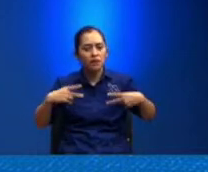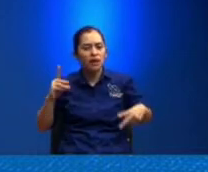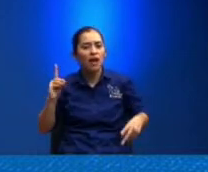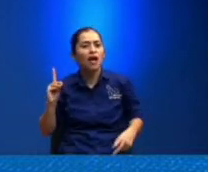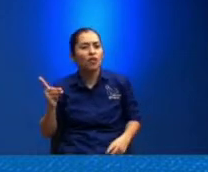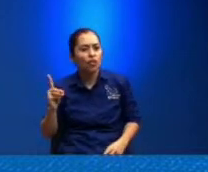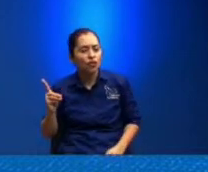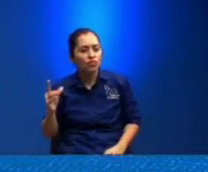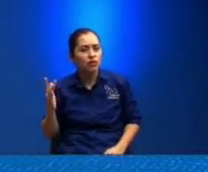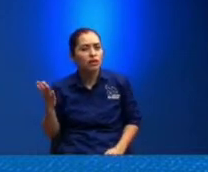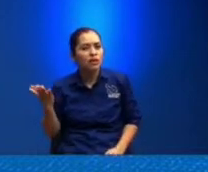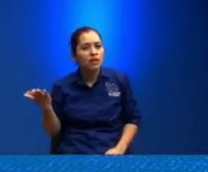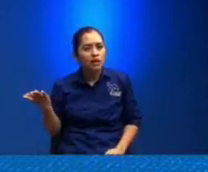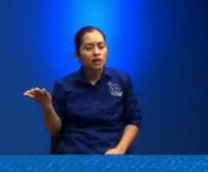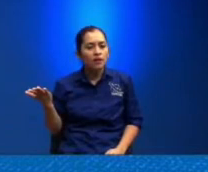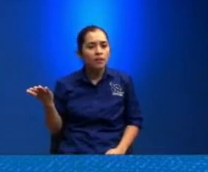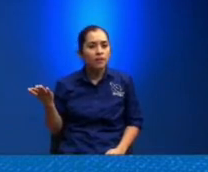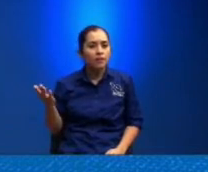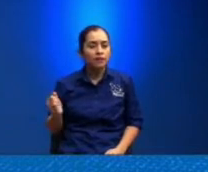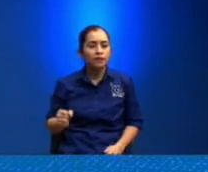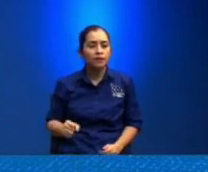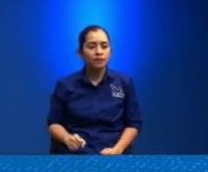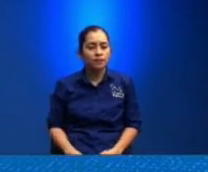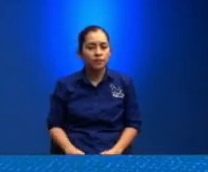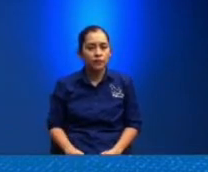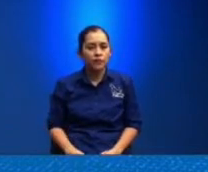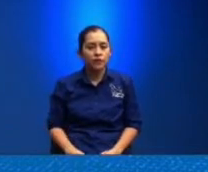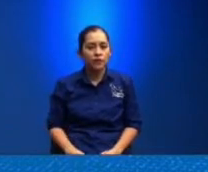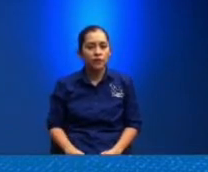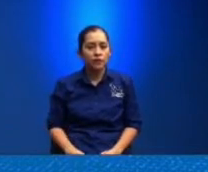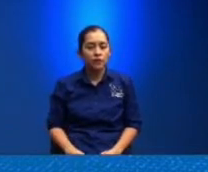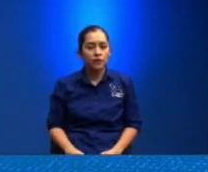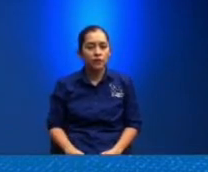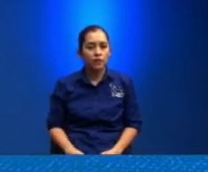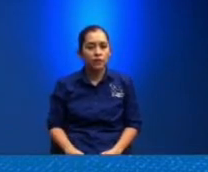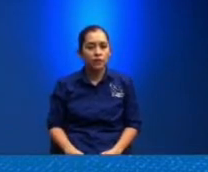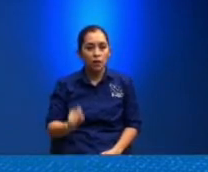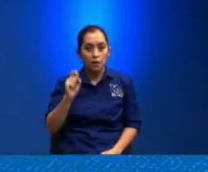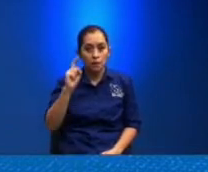72 es dice habitan donde en cuando